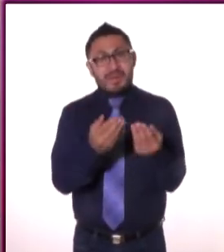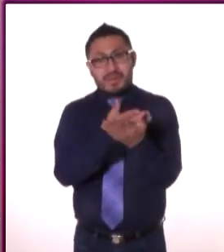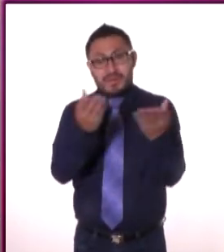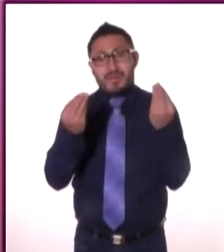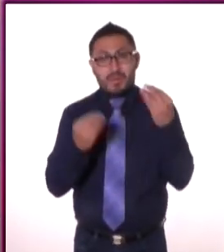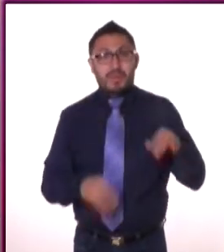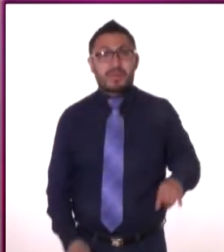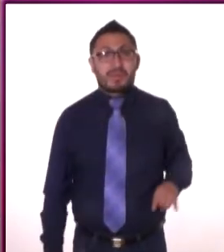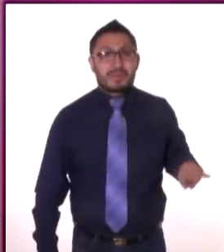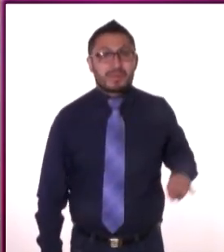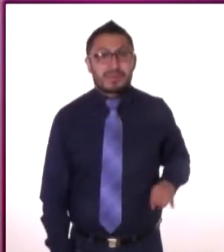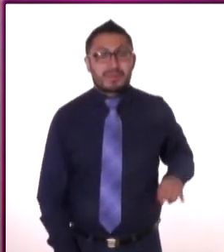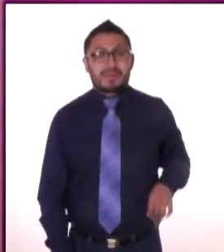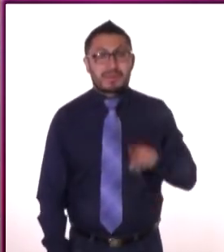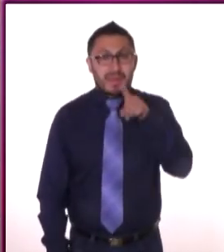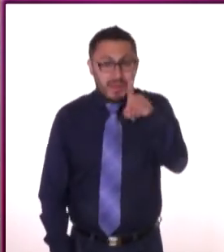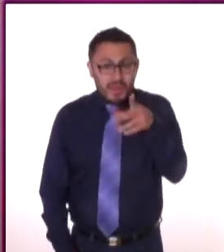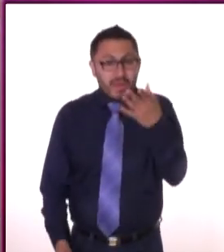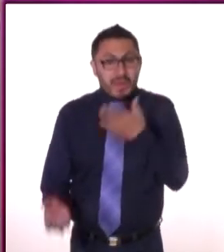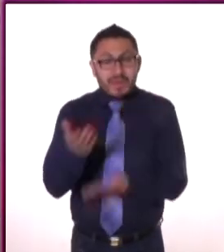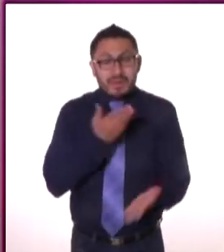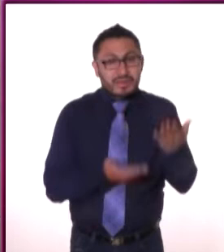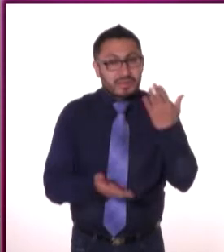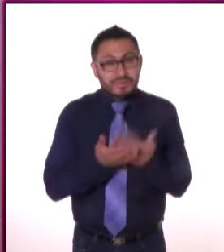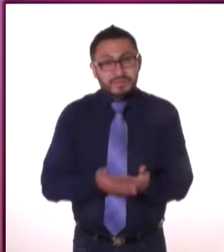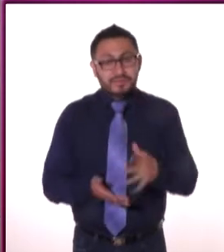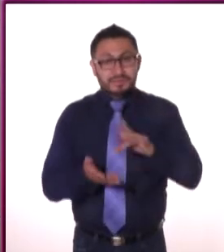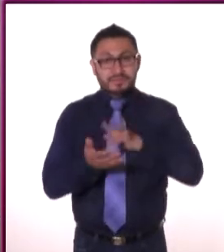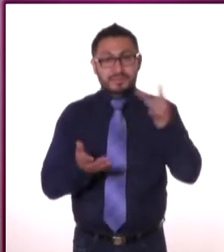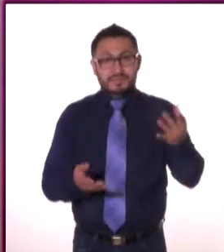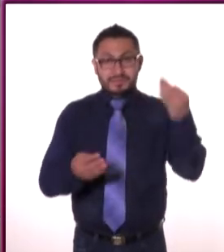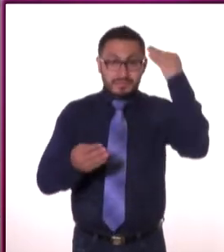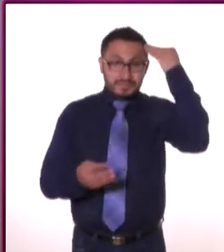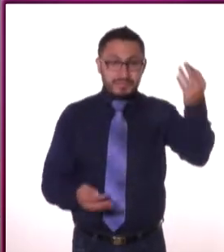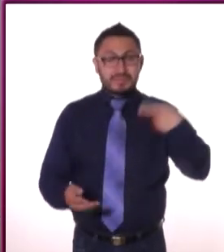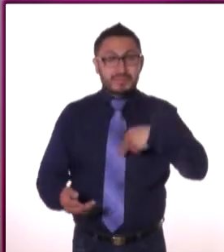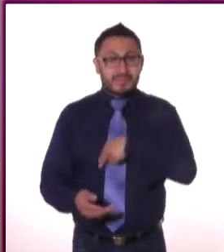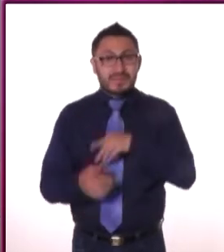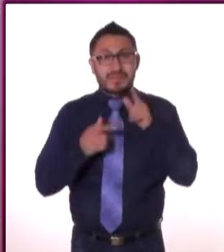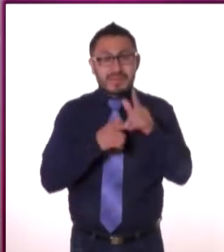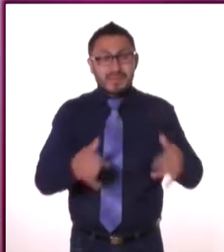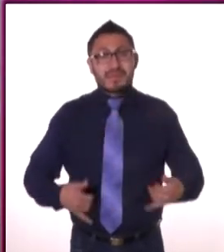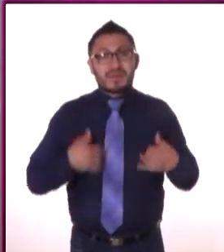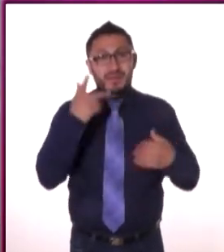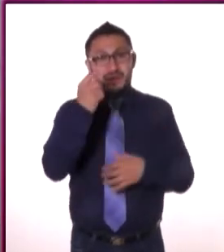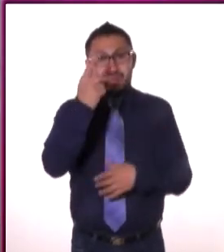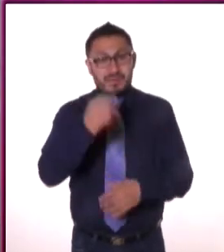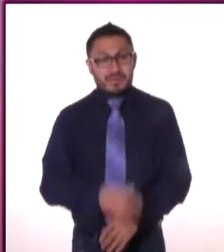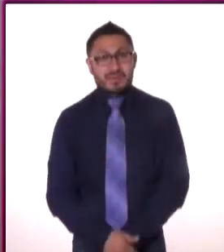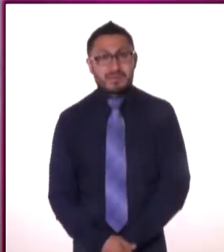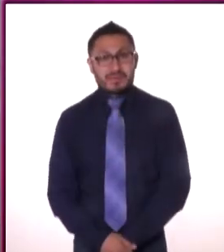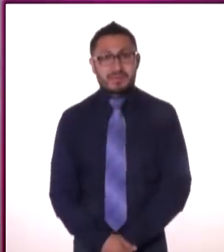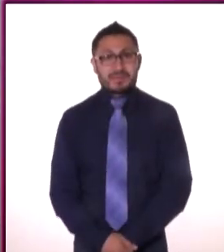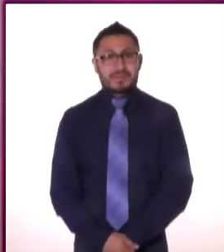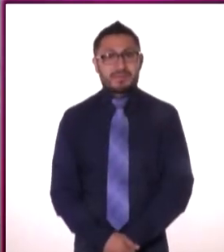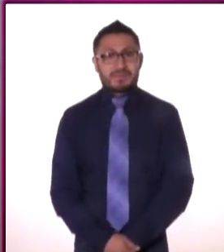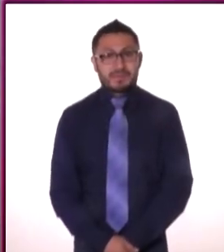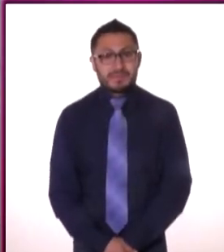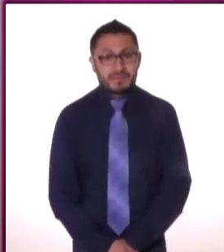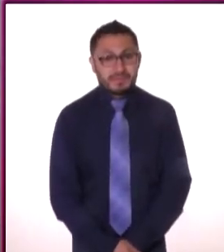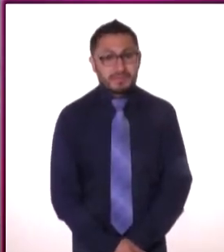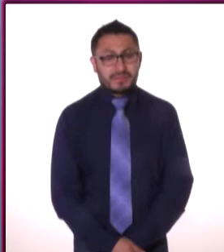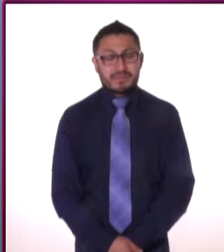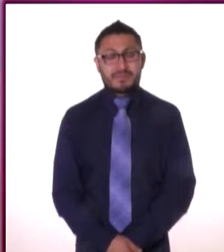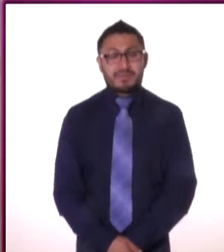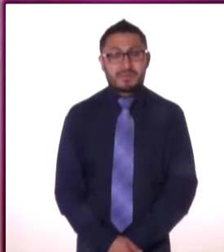seguir platicando con ustedes. Muy interesante lo que nos comparte. Agradecemos mucho su tiempo y nosotros continuamos en Jóvenes en